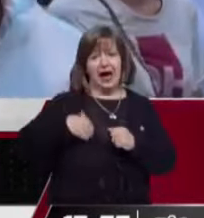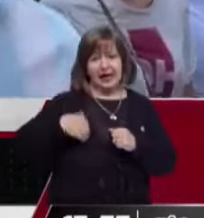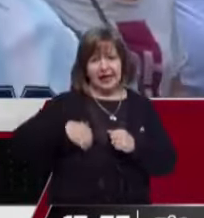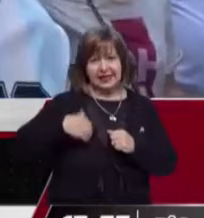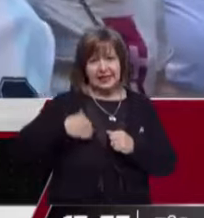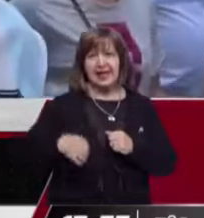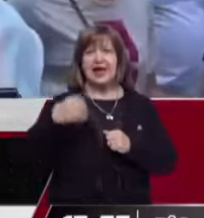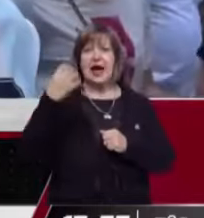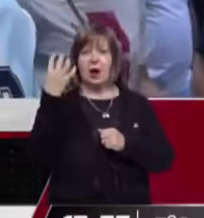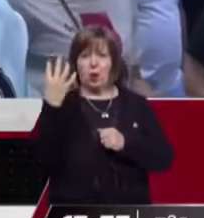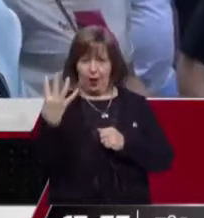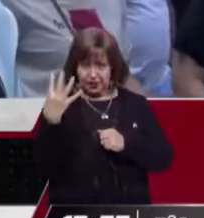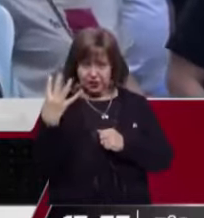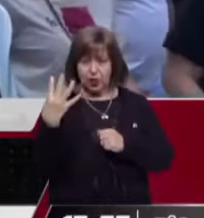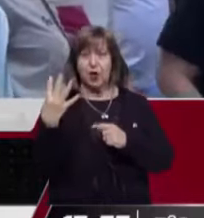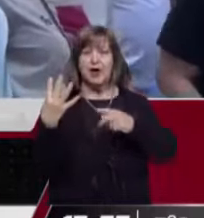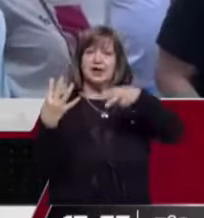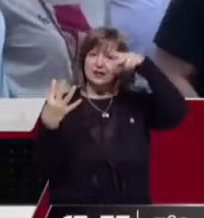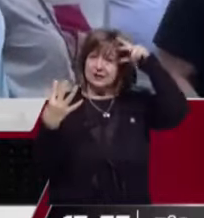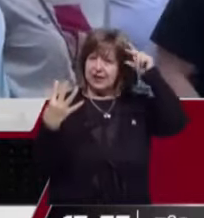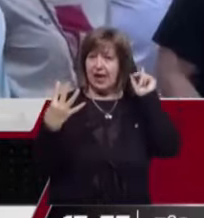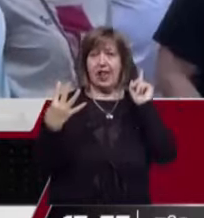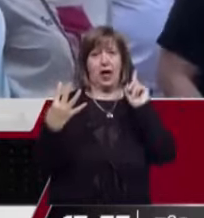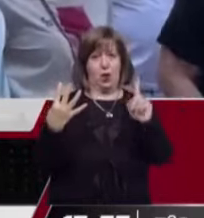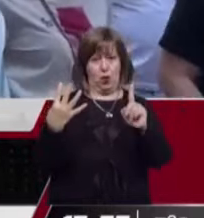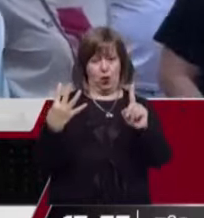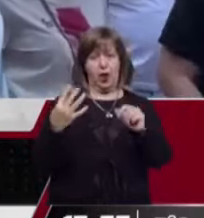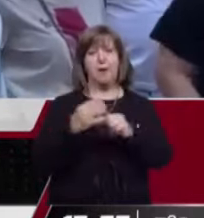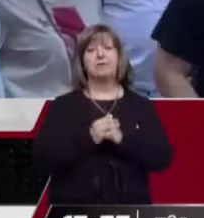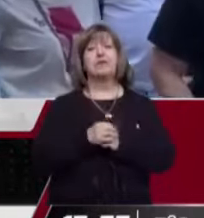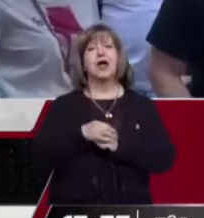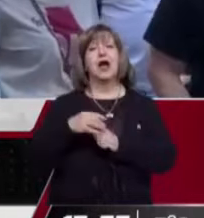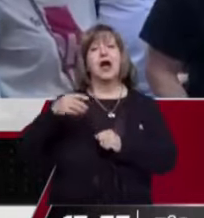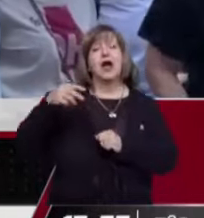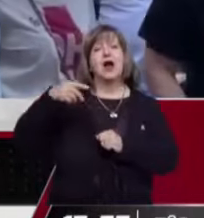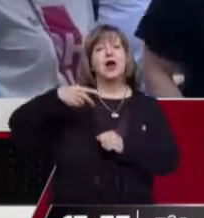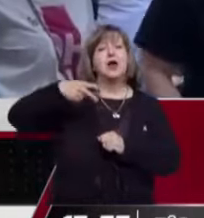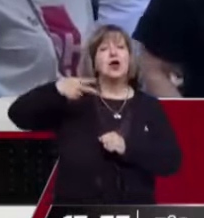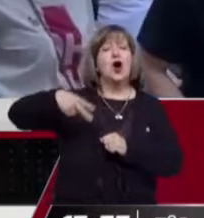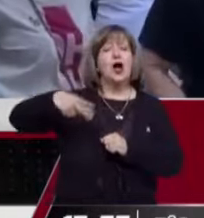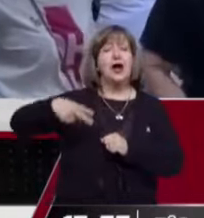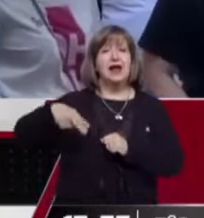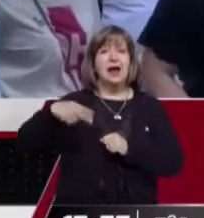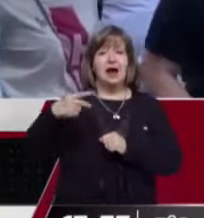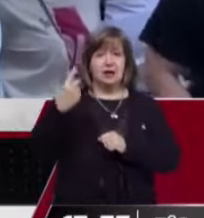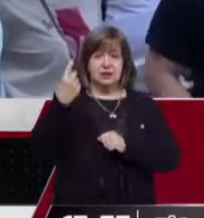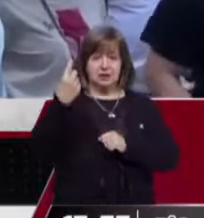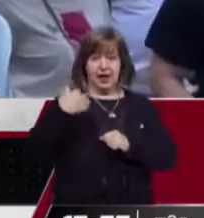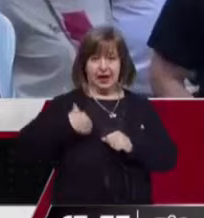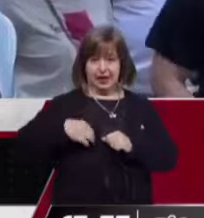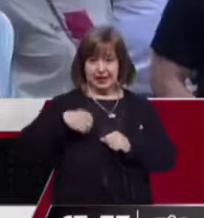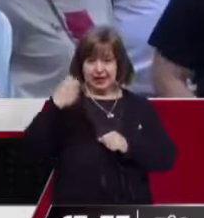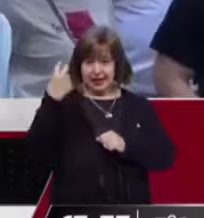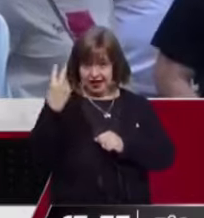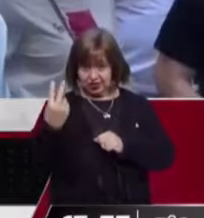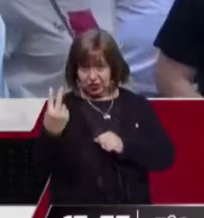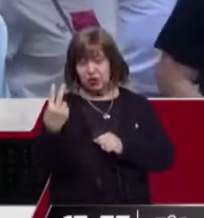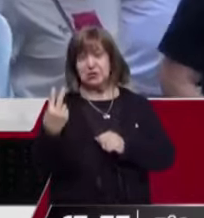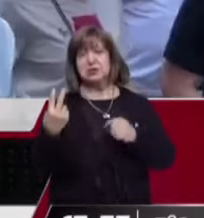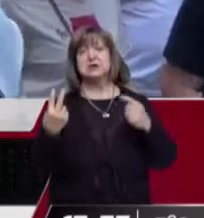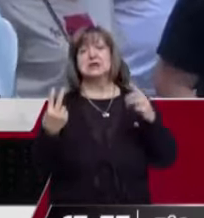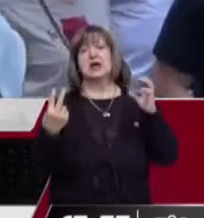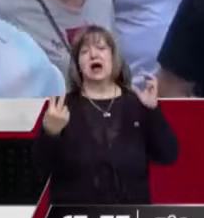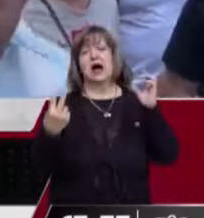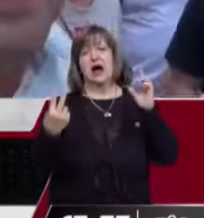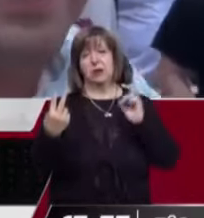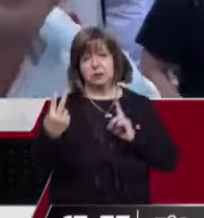Amadeo dijo 4-0, Noelia. Yo dije 2-0. 2-0, yo 2-1. Sí. Amadeo se corrige. Él no dijo